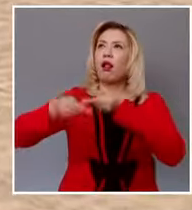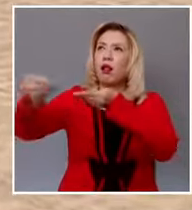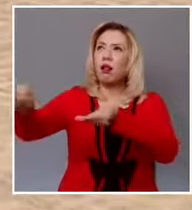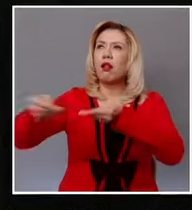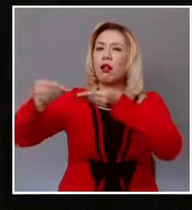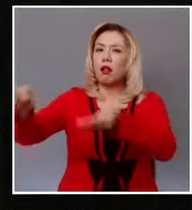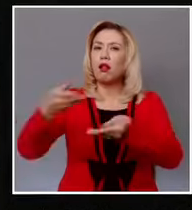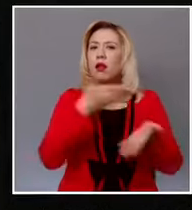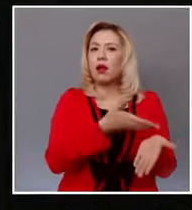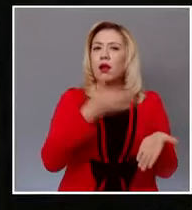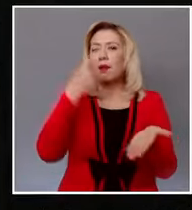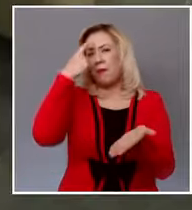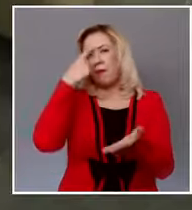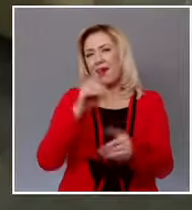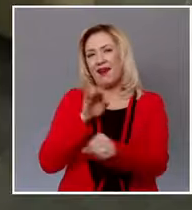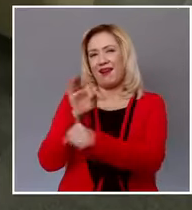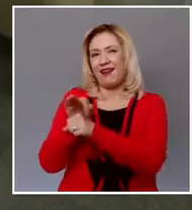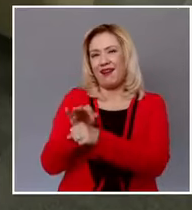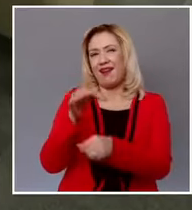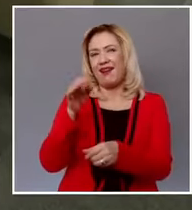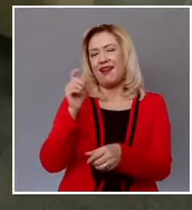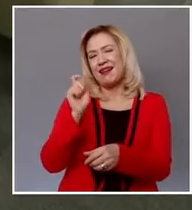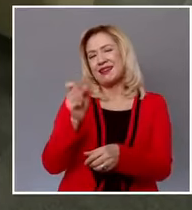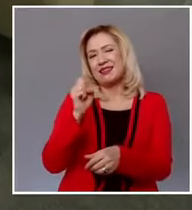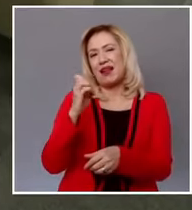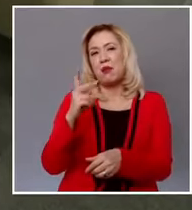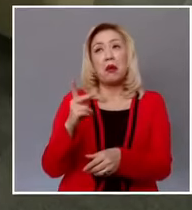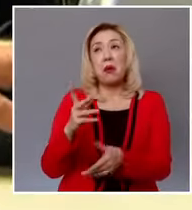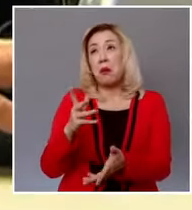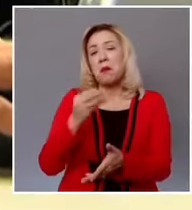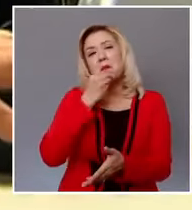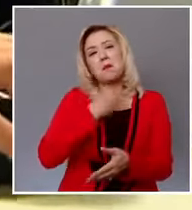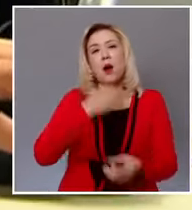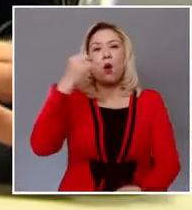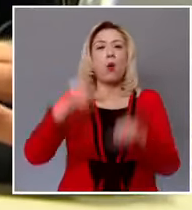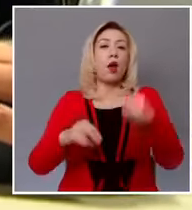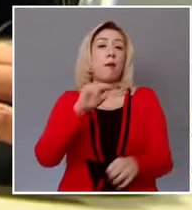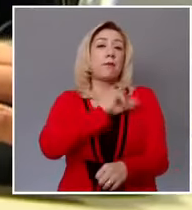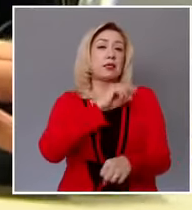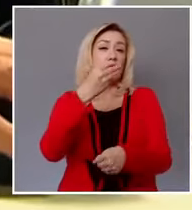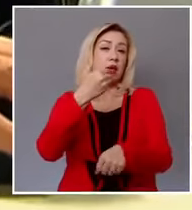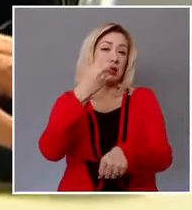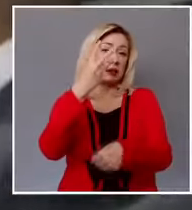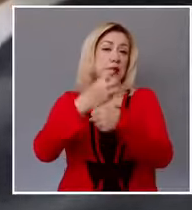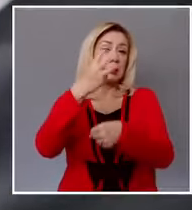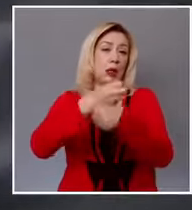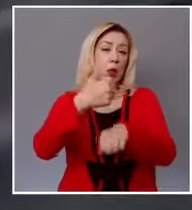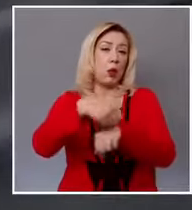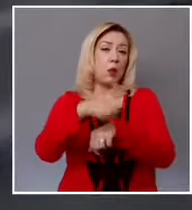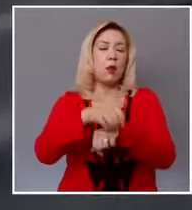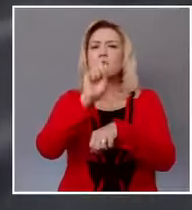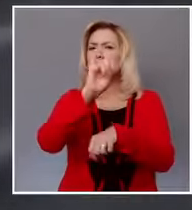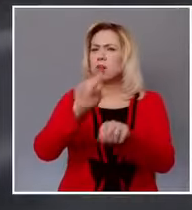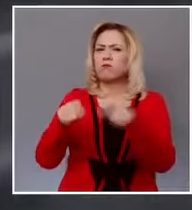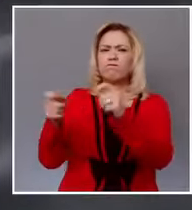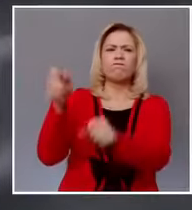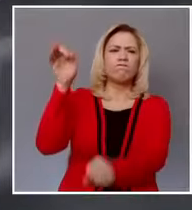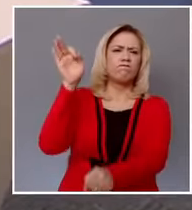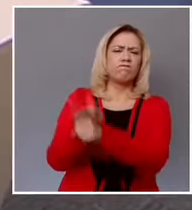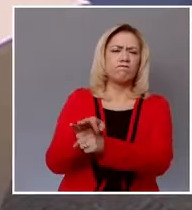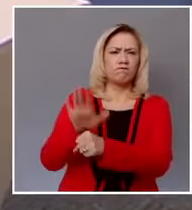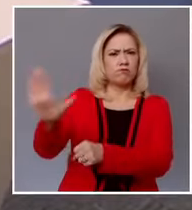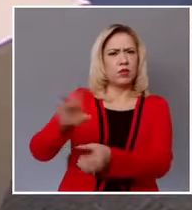asunto llegó al Juzgado Tercero de Distrito en el estado de Colima, quien concedió el amparo para proteger los derechos y el